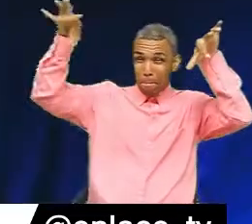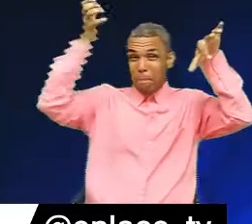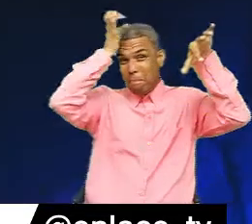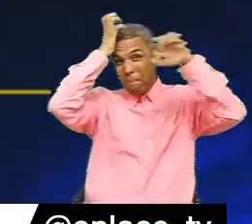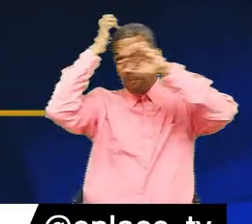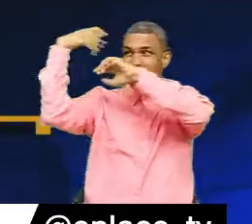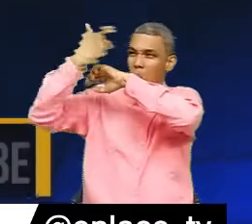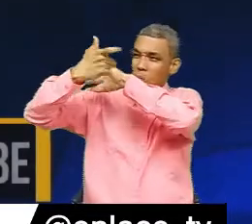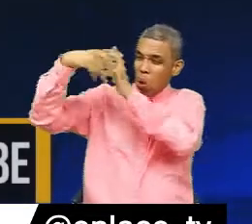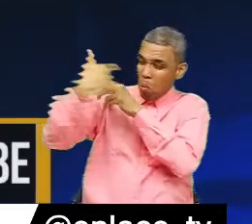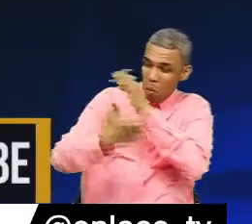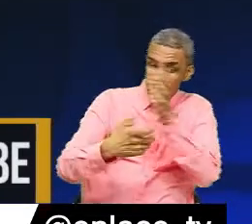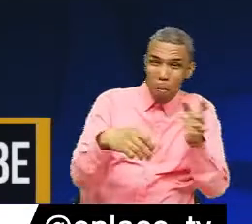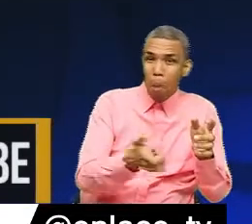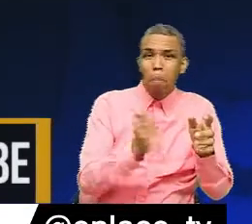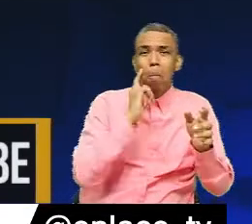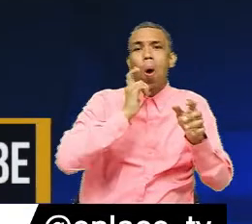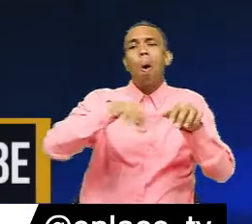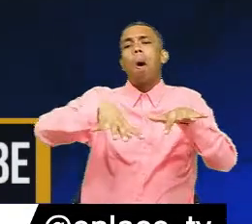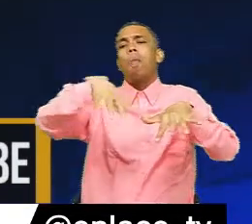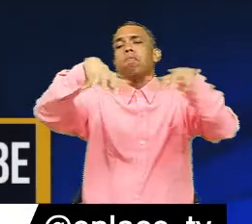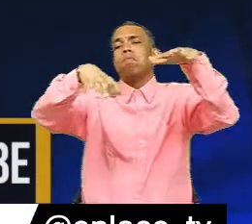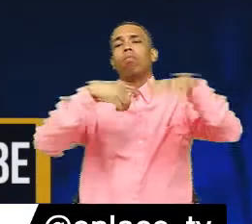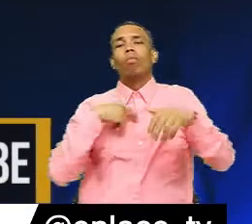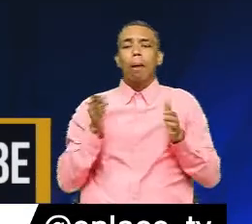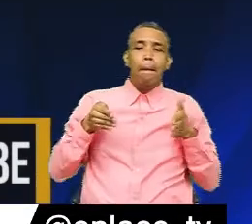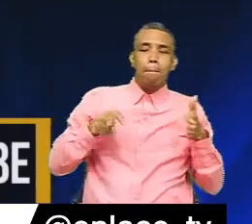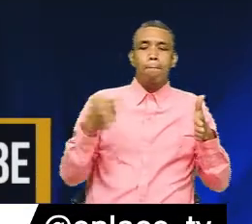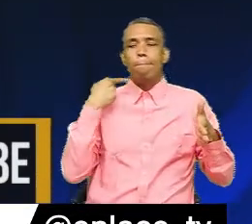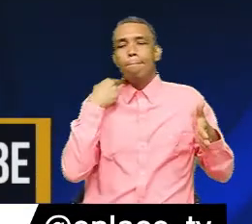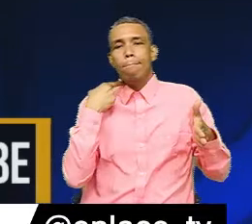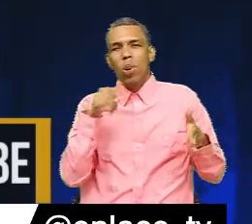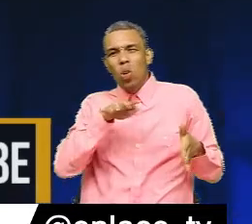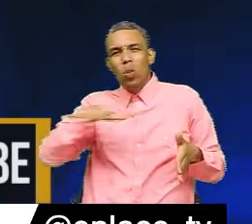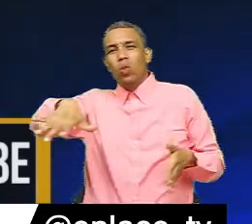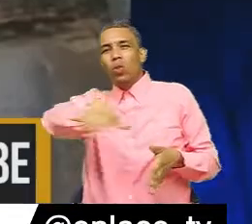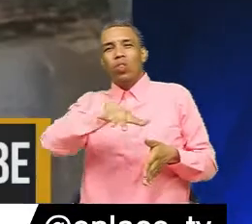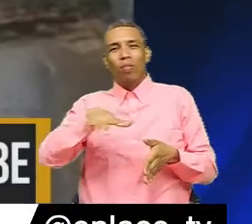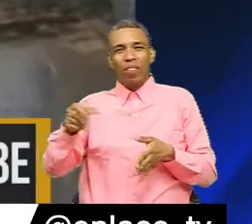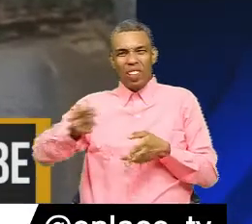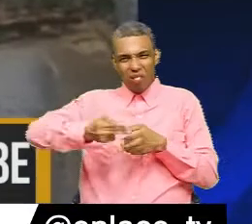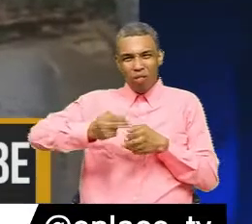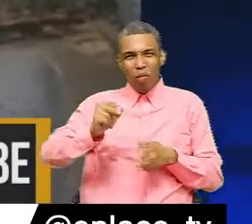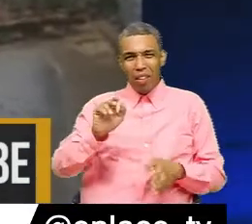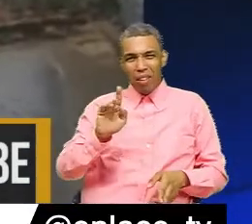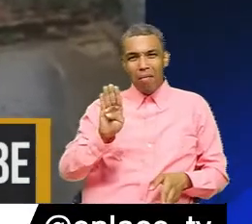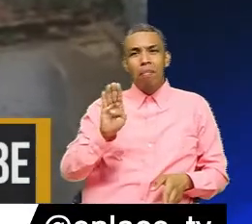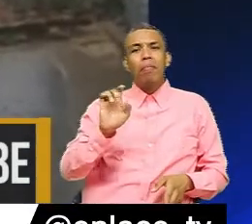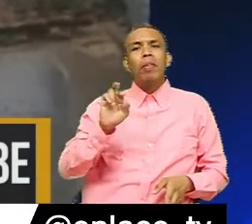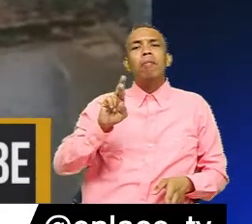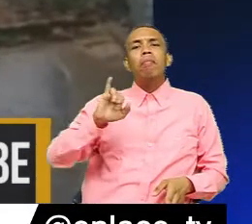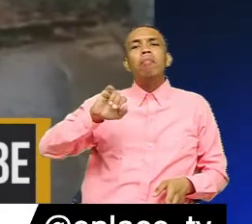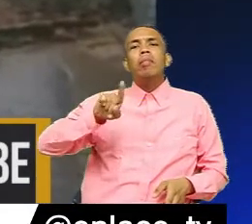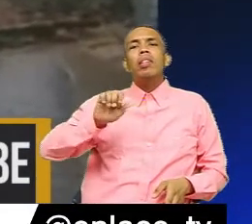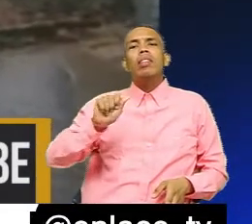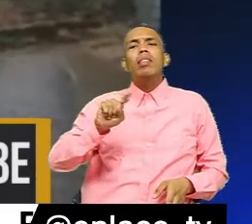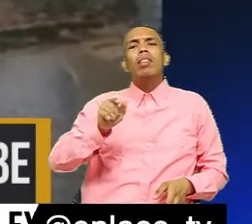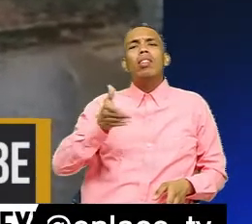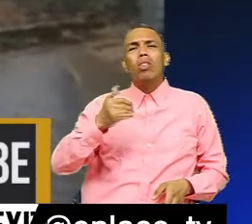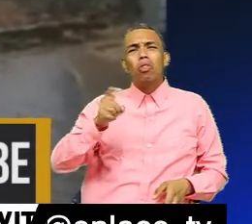sábado, bloqueando la vía Bucaramanga-Barranca Bermeja en el punto conocido como Brisas-Guayacán. Este tramo se encuentra sin paso vehicular por